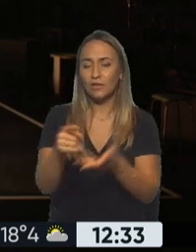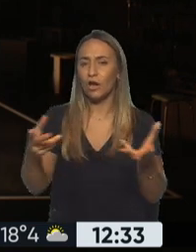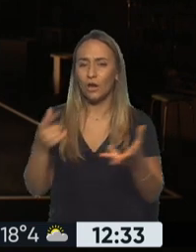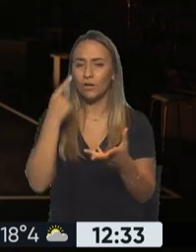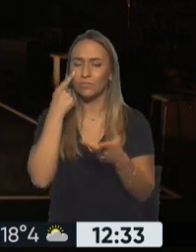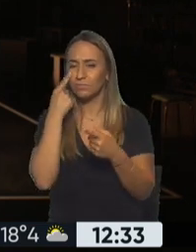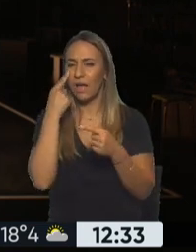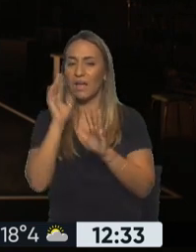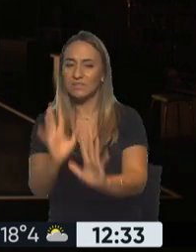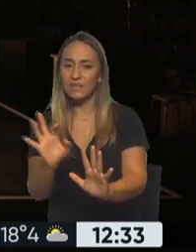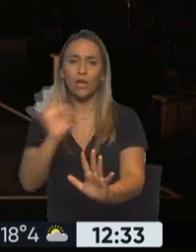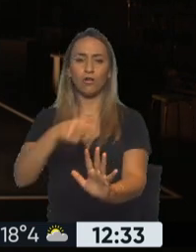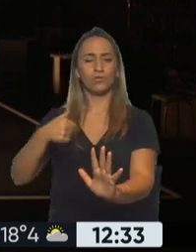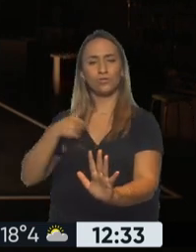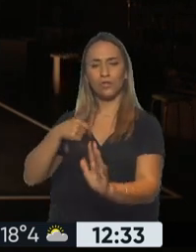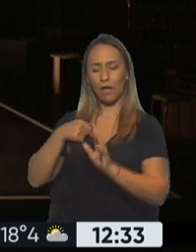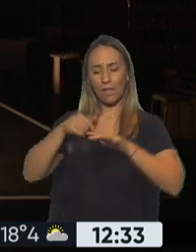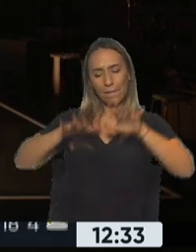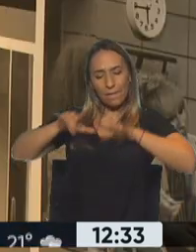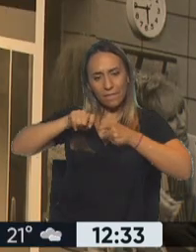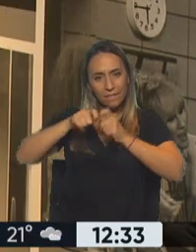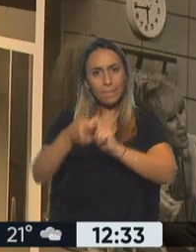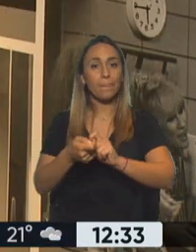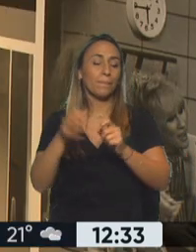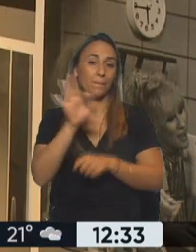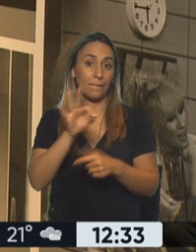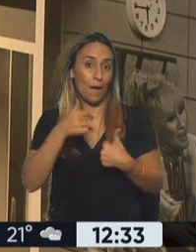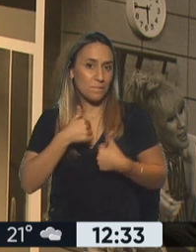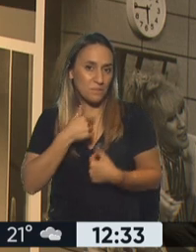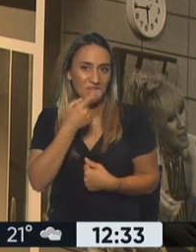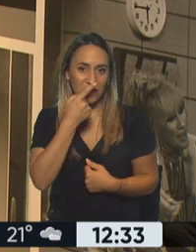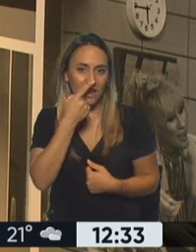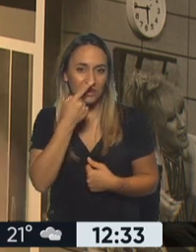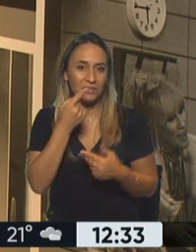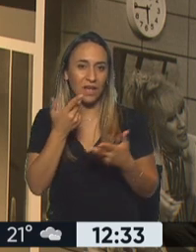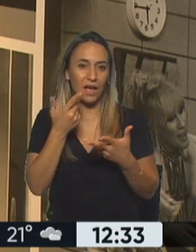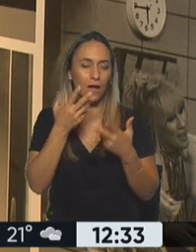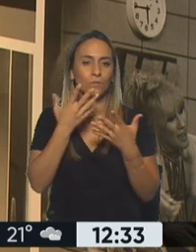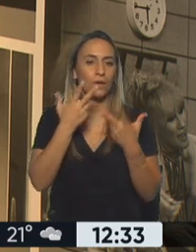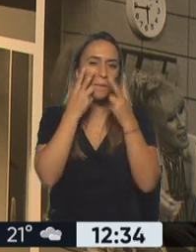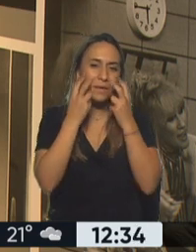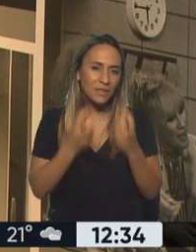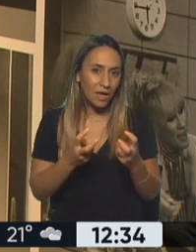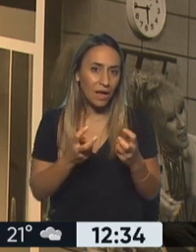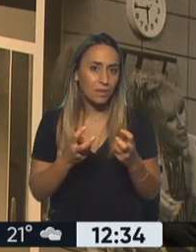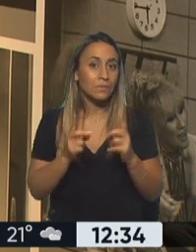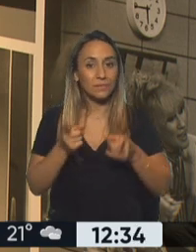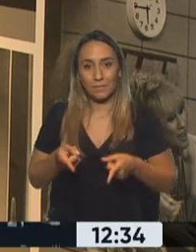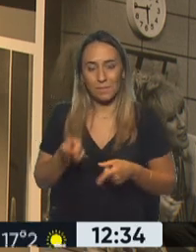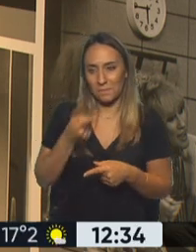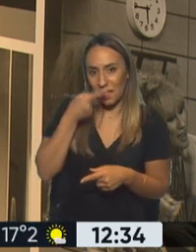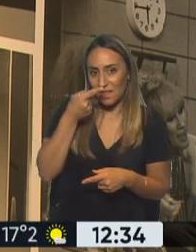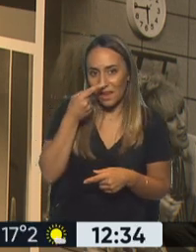la realidad que es lo que me interesa a mí como investigadora, pero también me interesa